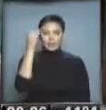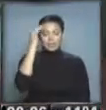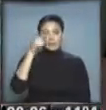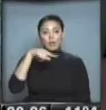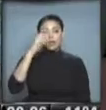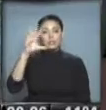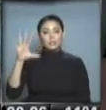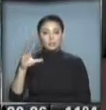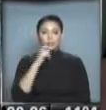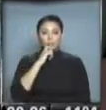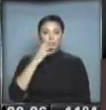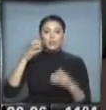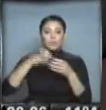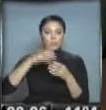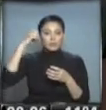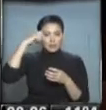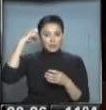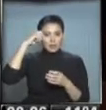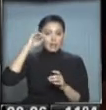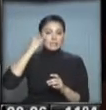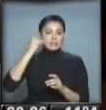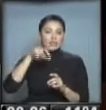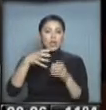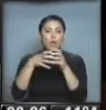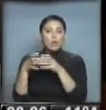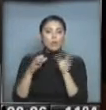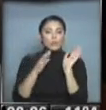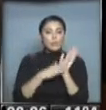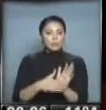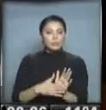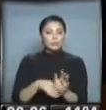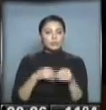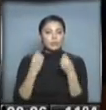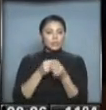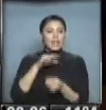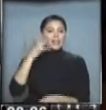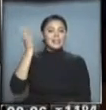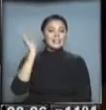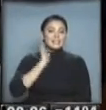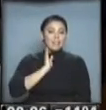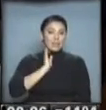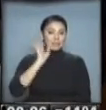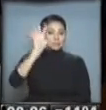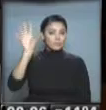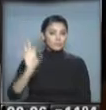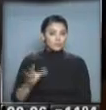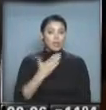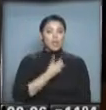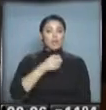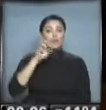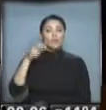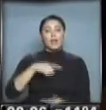país. La Unión Cívica Radical ha conformado frentes electorales en 16 distritos, bueno, con el FAP o con